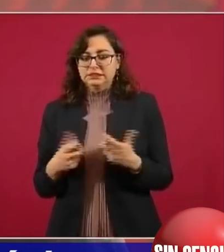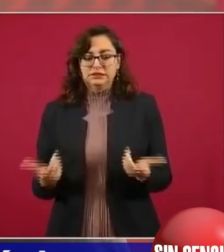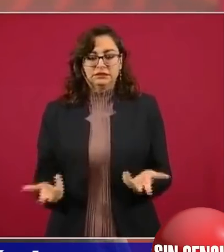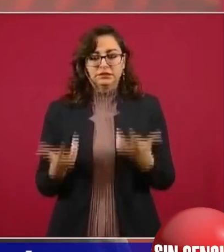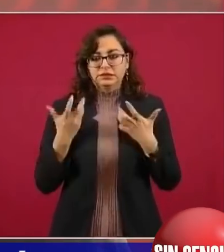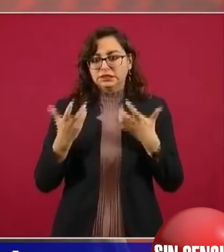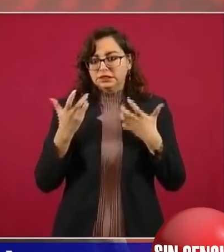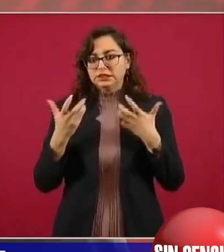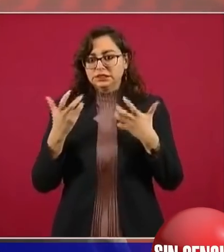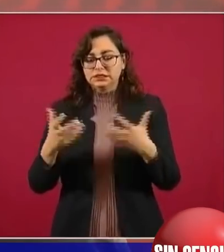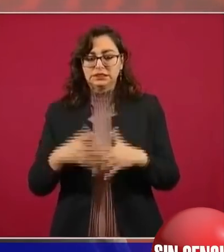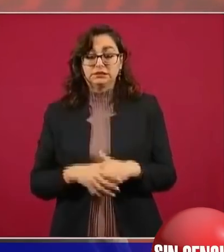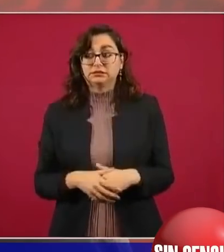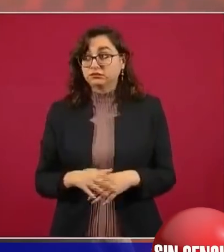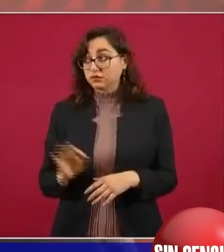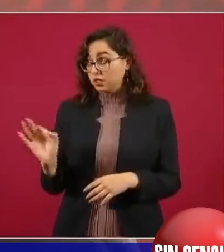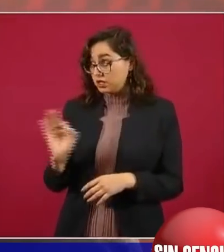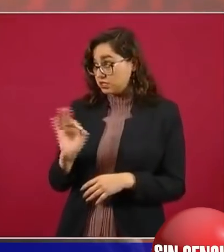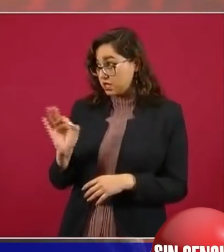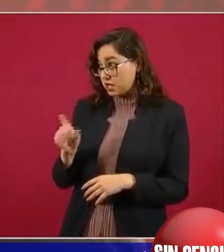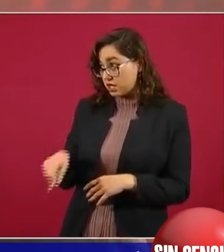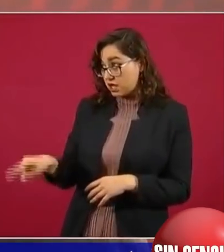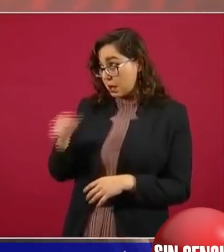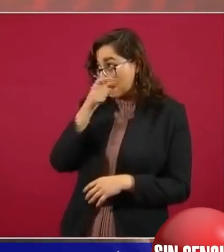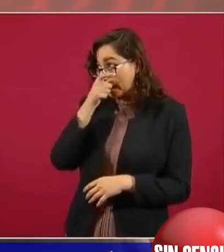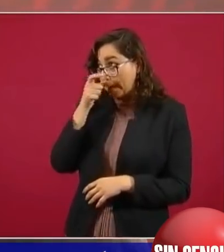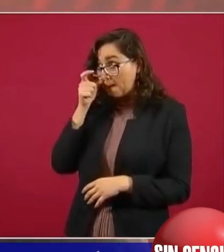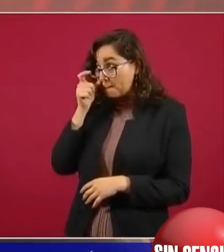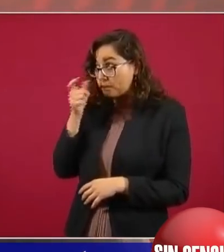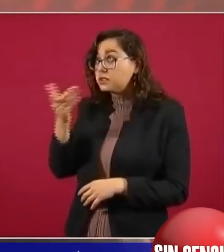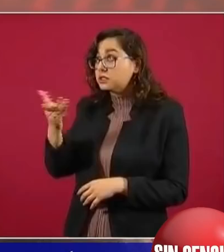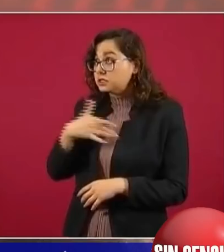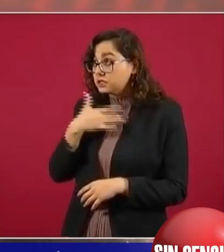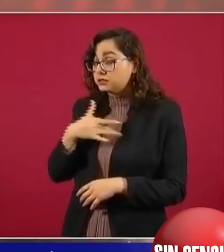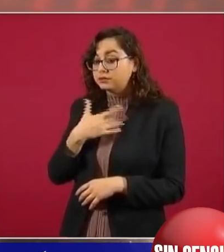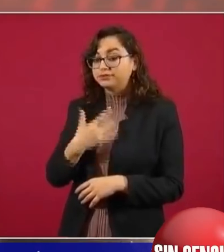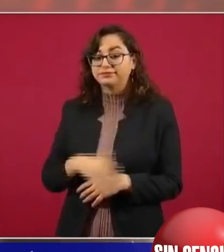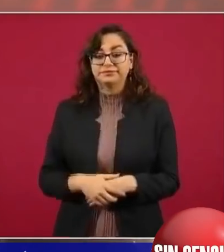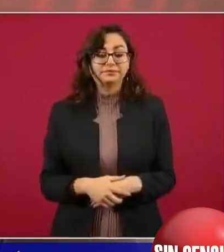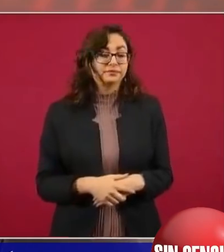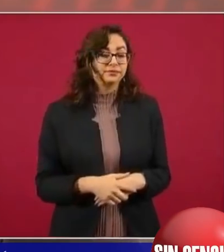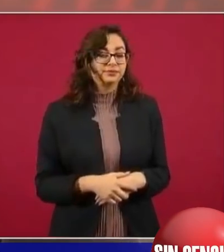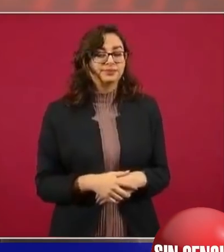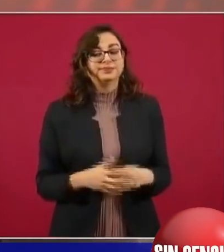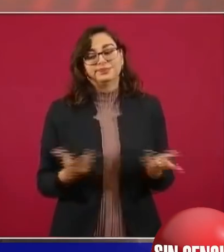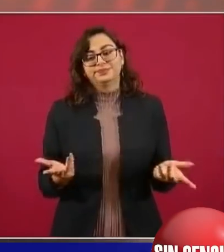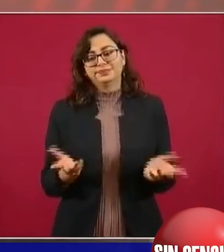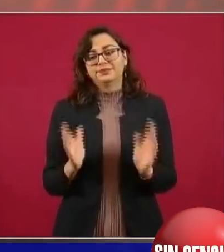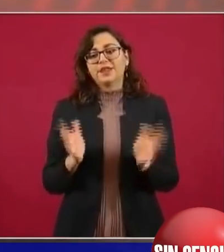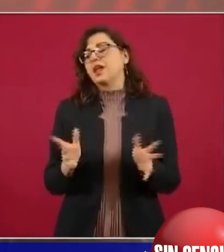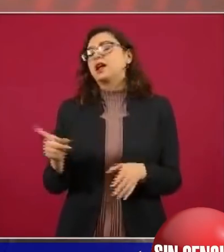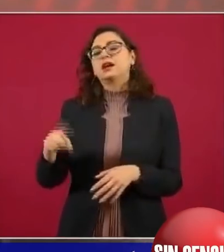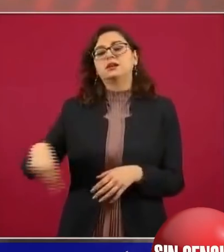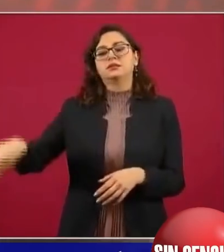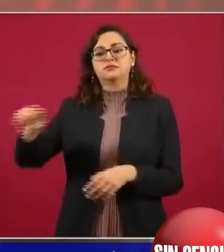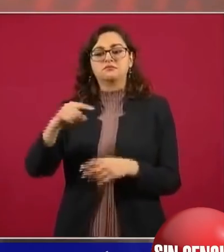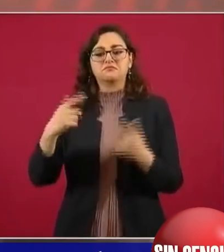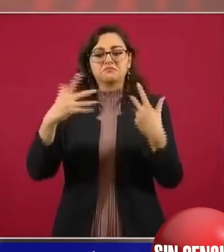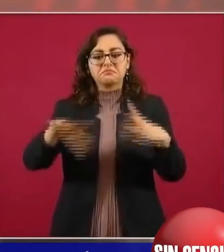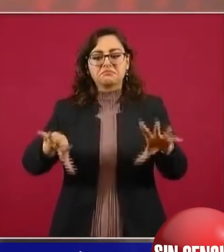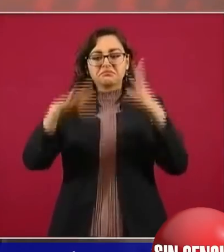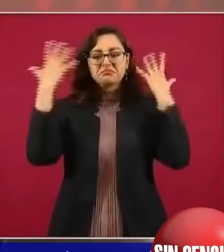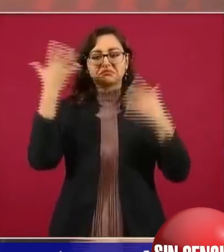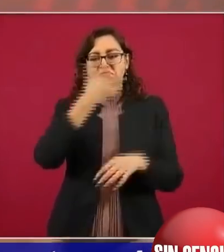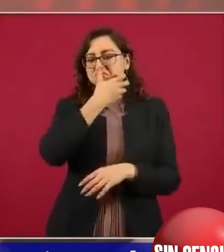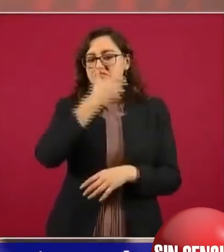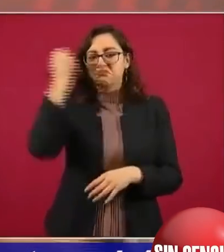Ambición, presidente. Y deciden quitarse la máscara